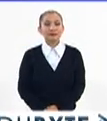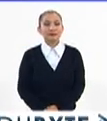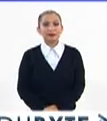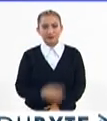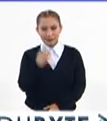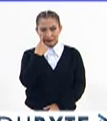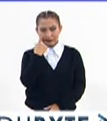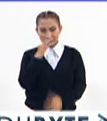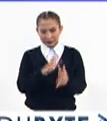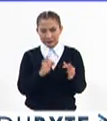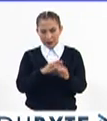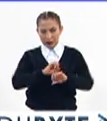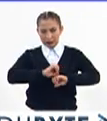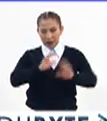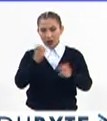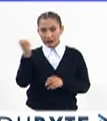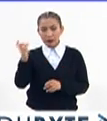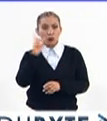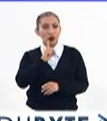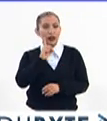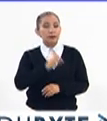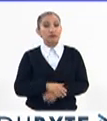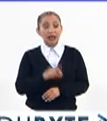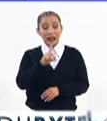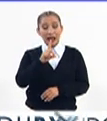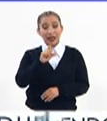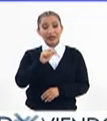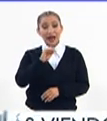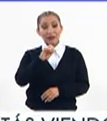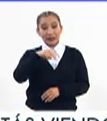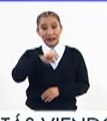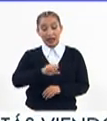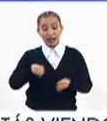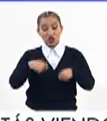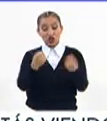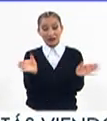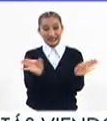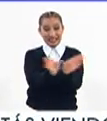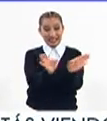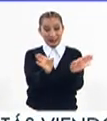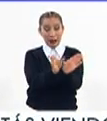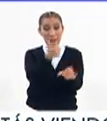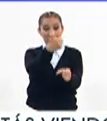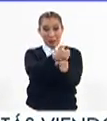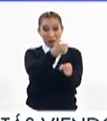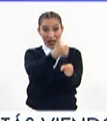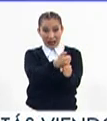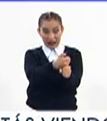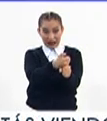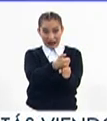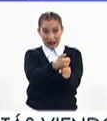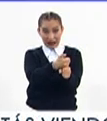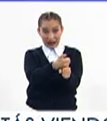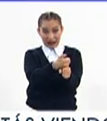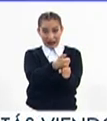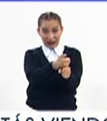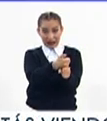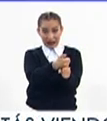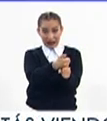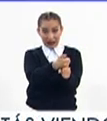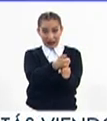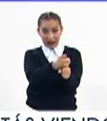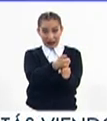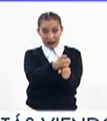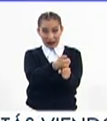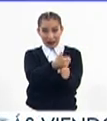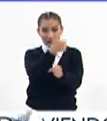Bueno, déjeme comentarle un poco más sobre ella. Dafne recibió su certificado de primaria. Uno entra más